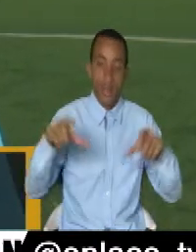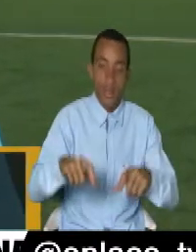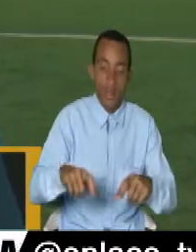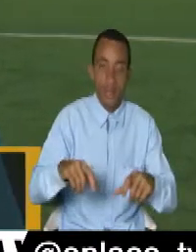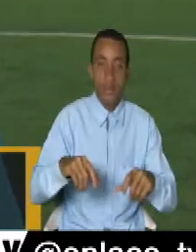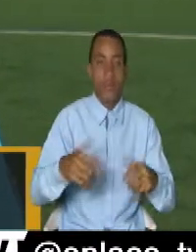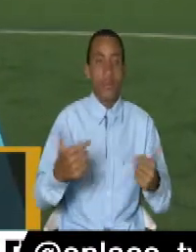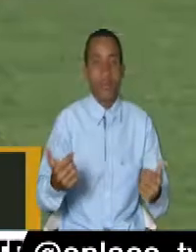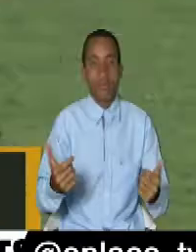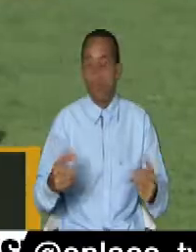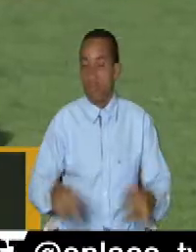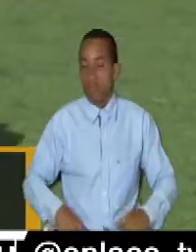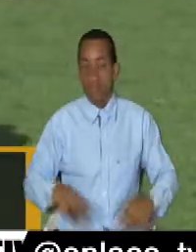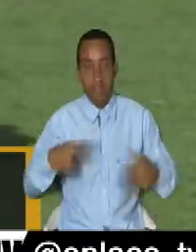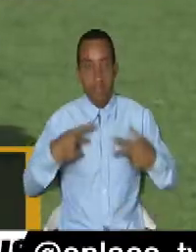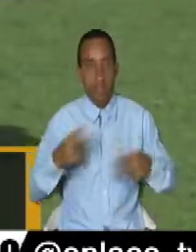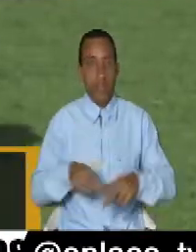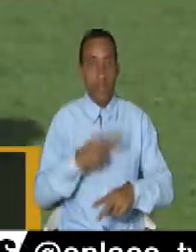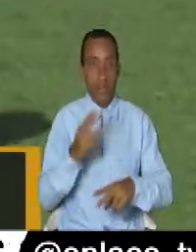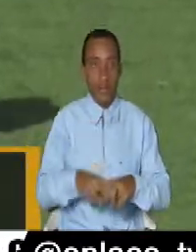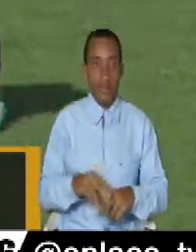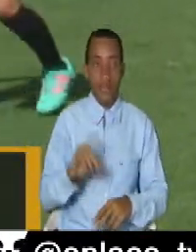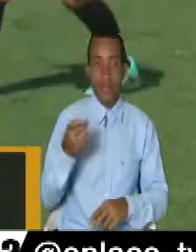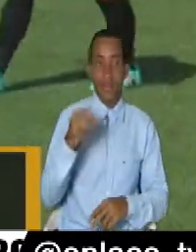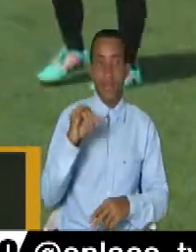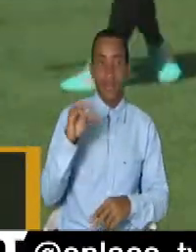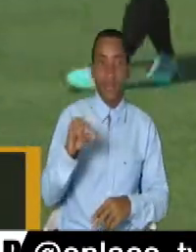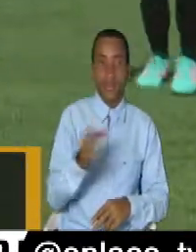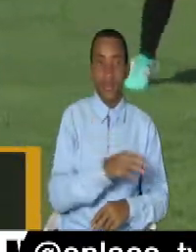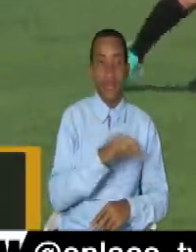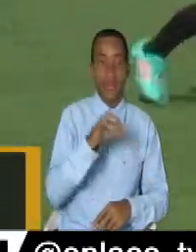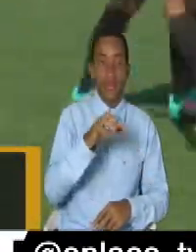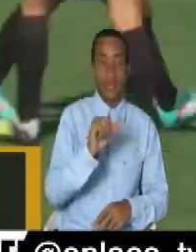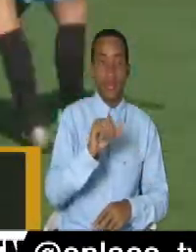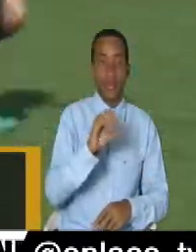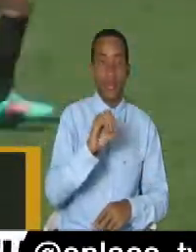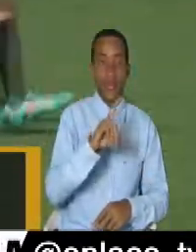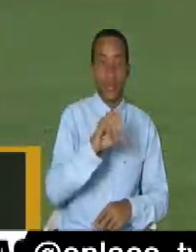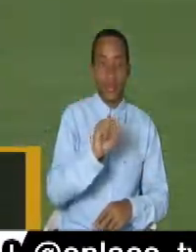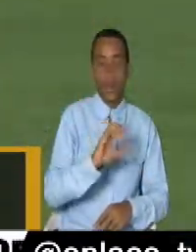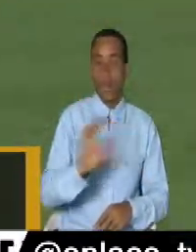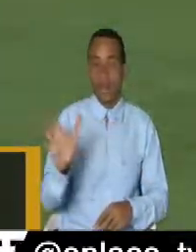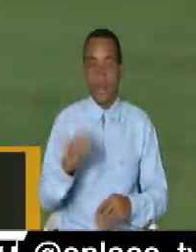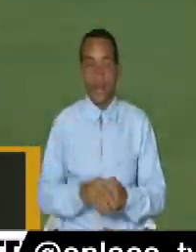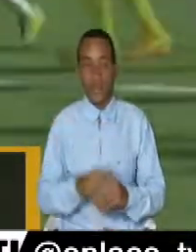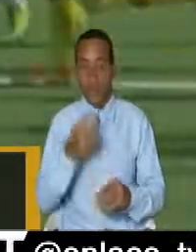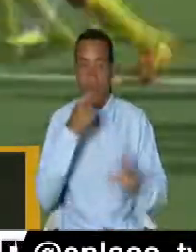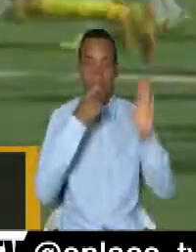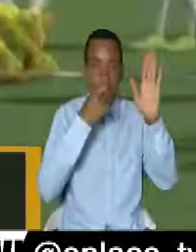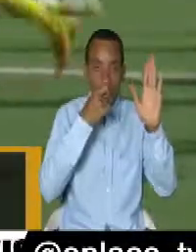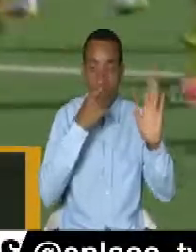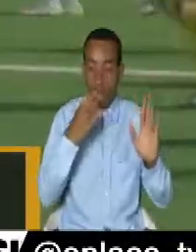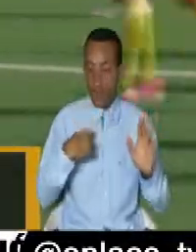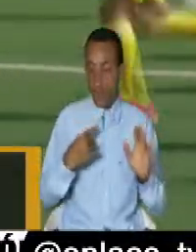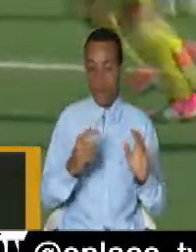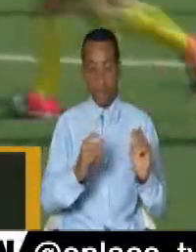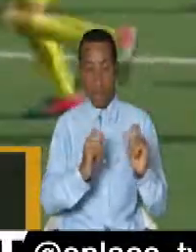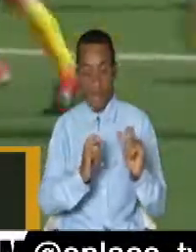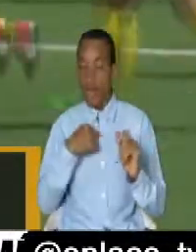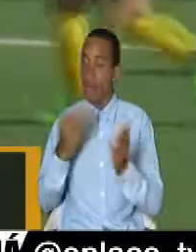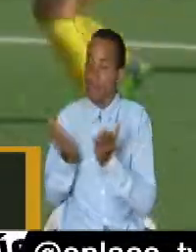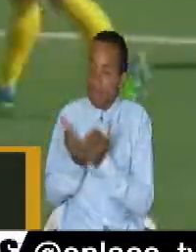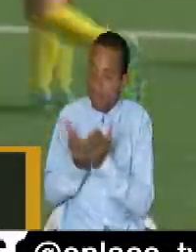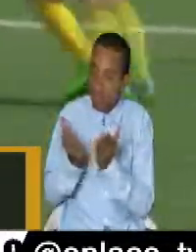cotidiana. Gina Paola y María Fernanda se costean sus estudios dirigiendo partidos de fútbol y esperan que su trabajo les